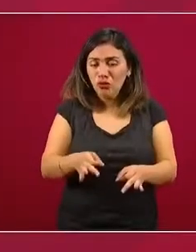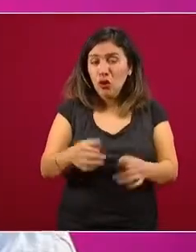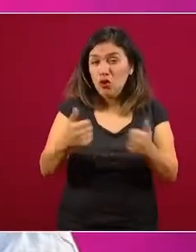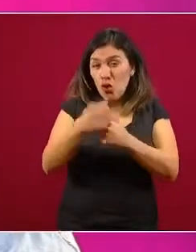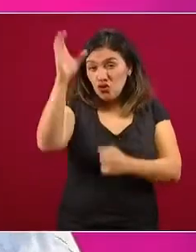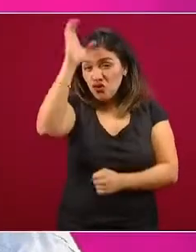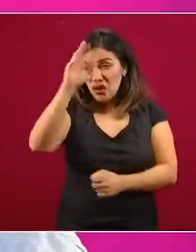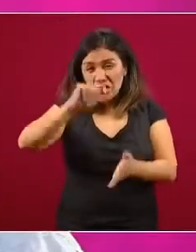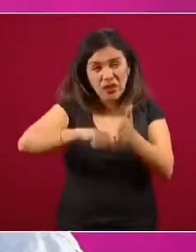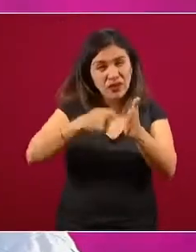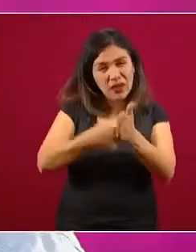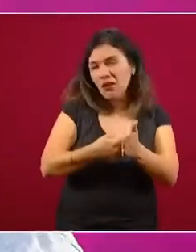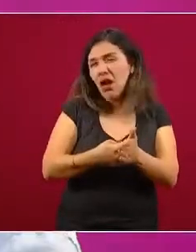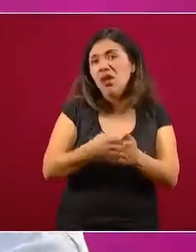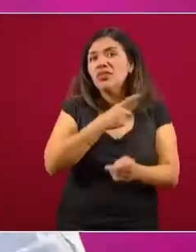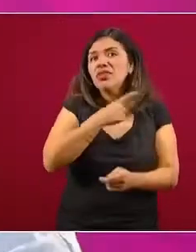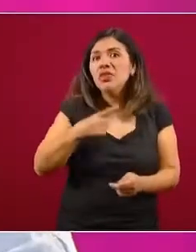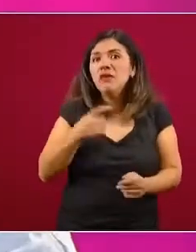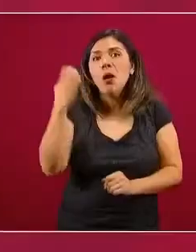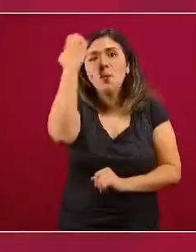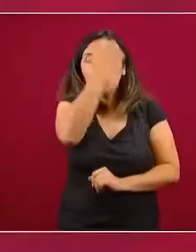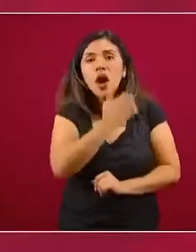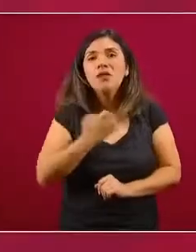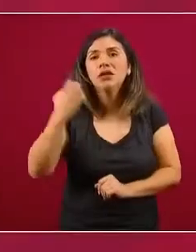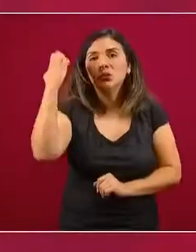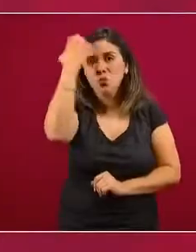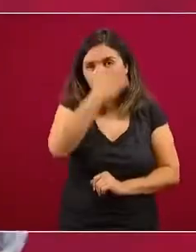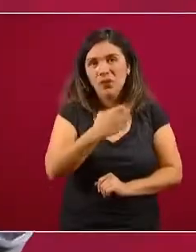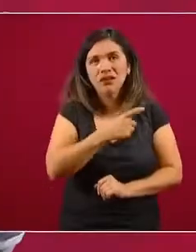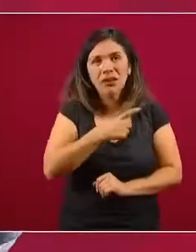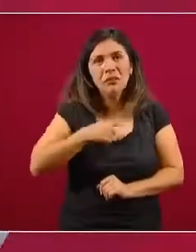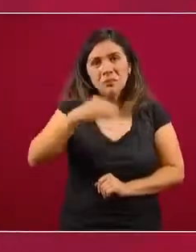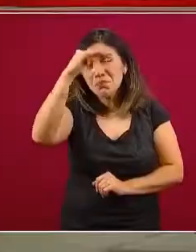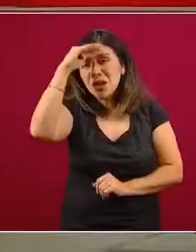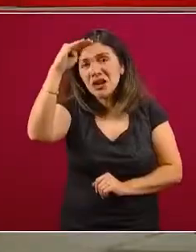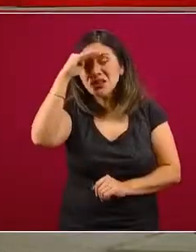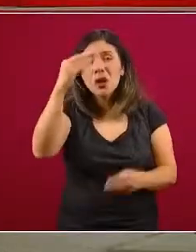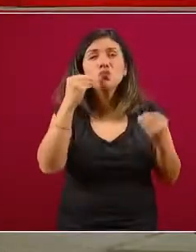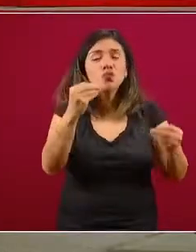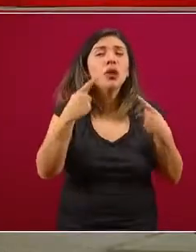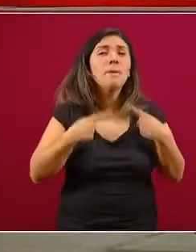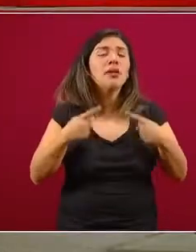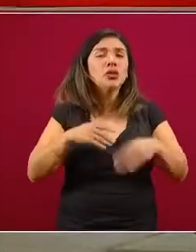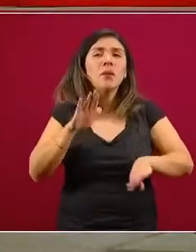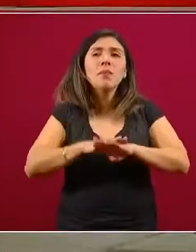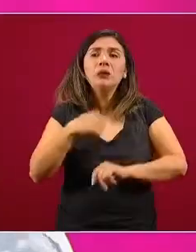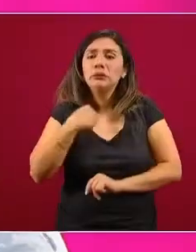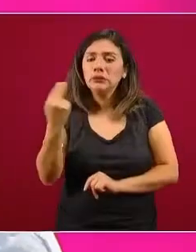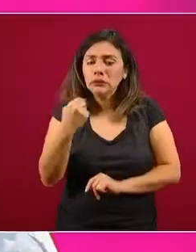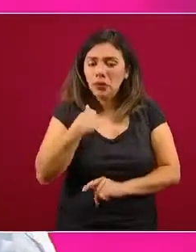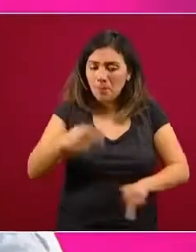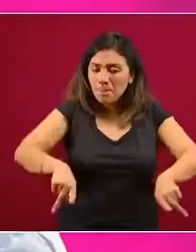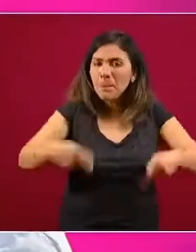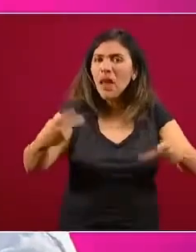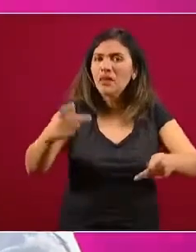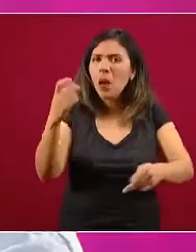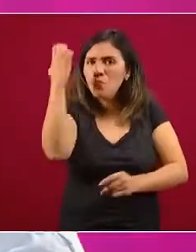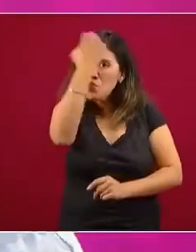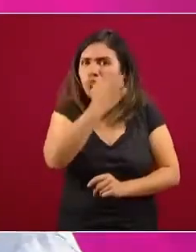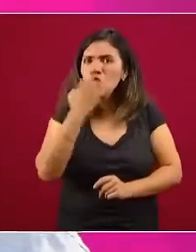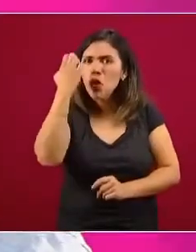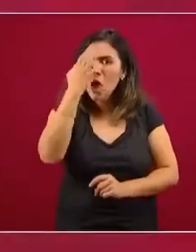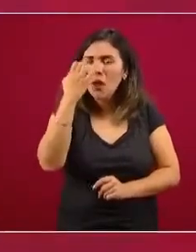ciencia y técnica de que hay que hacer pruebas. Va a haber gente interesada en vender pruebas